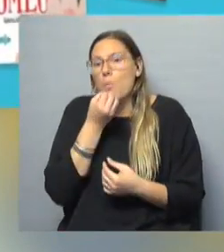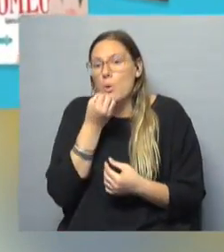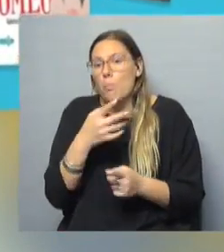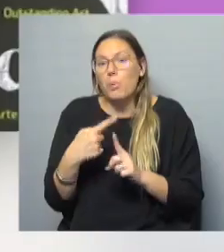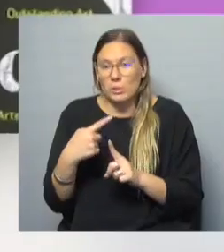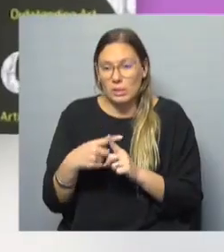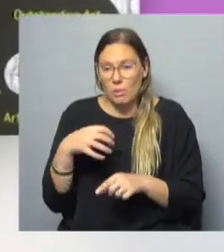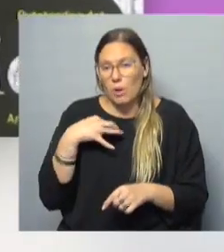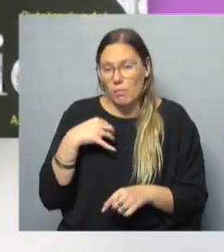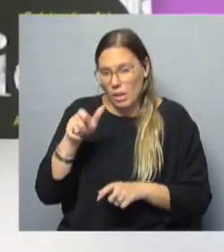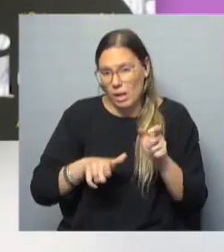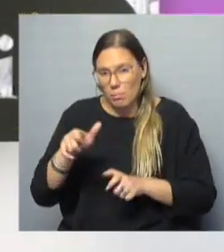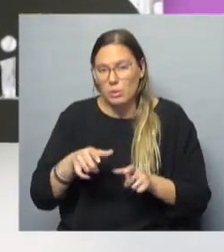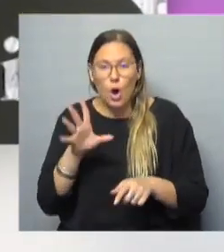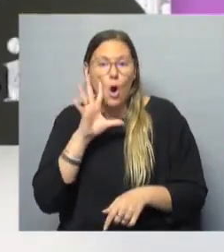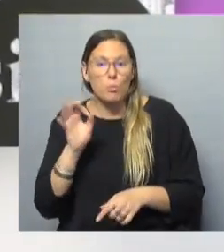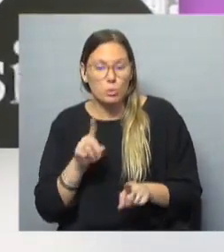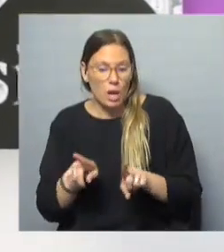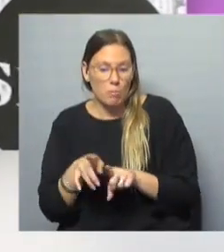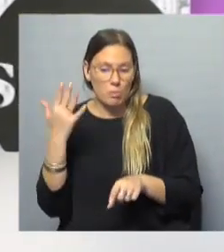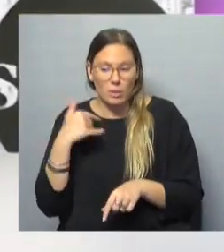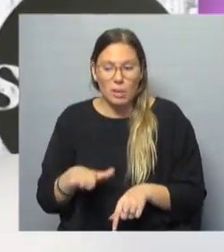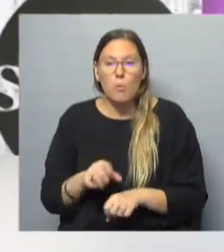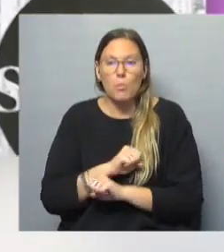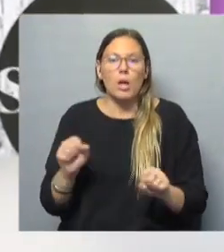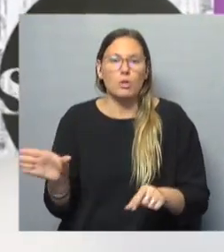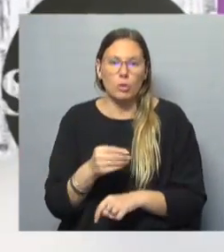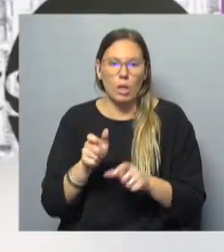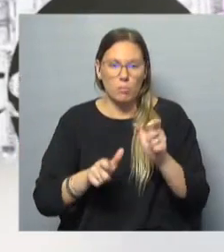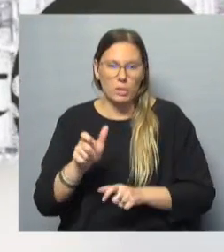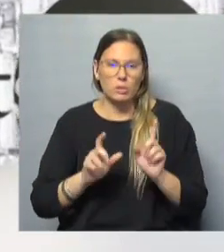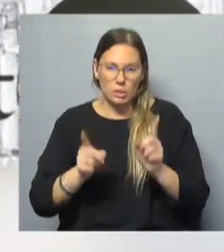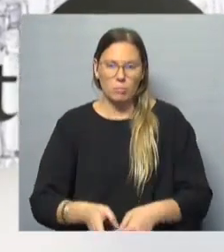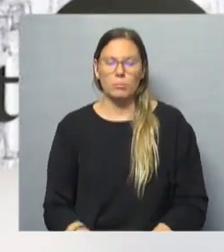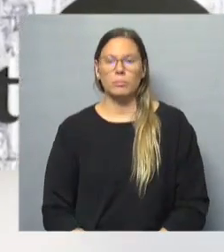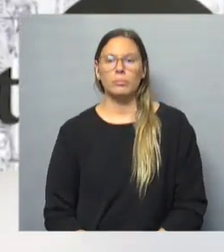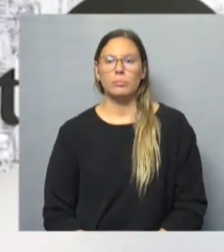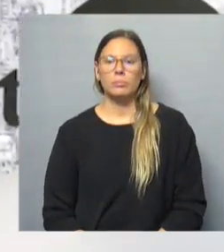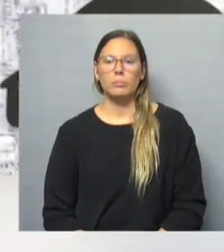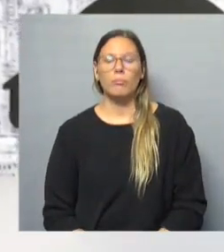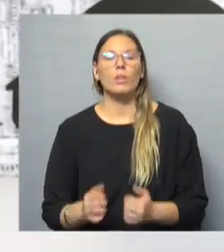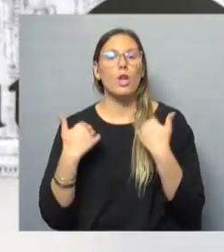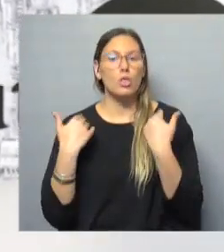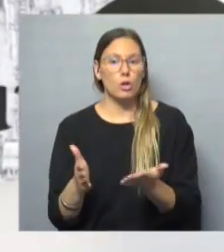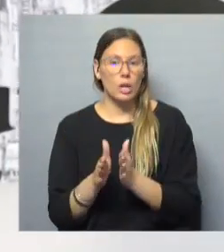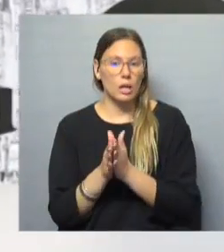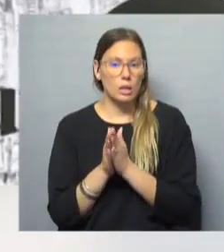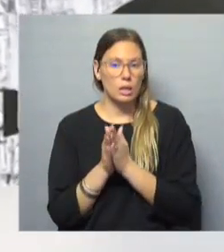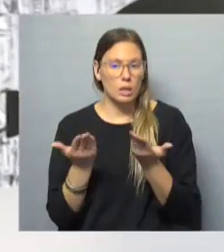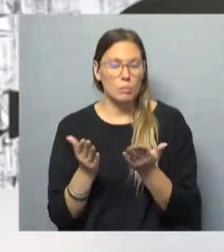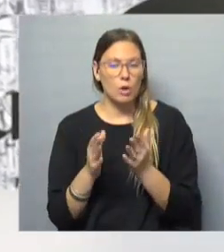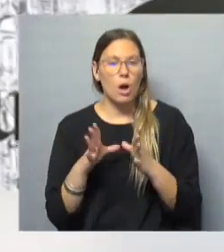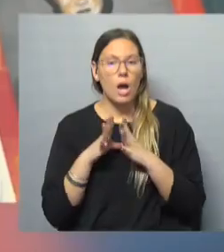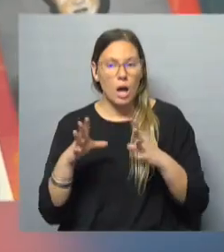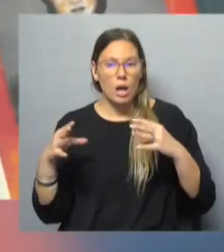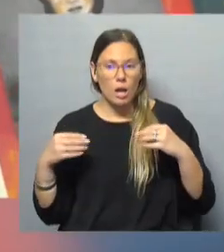Entonces queremos que esa oportunidad que nosotros tuvimos en su momento la tengan todos también. Donan libros a escuelas